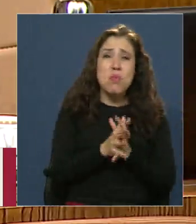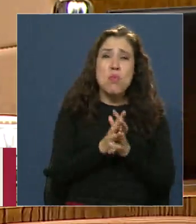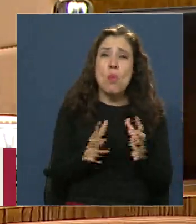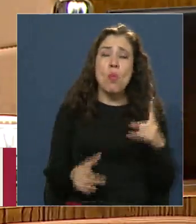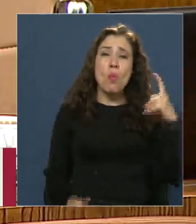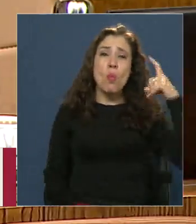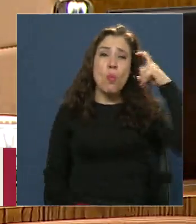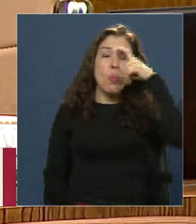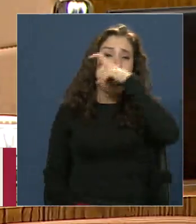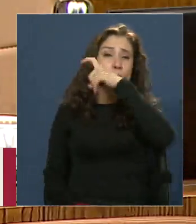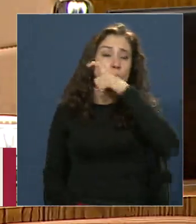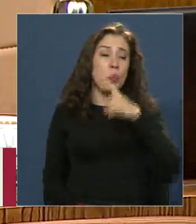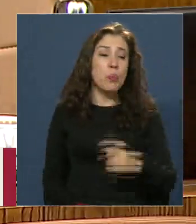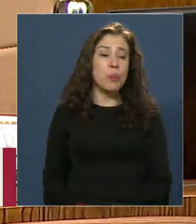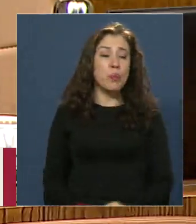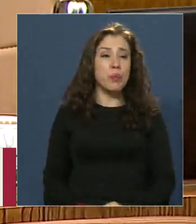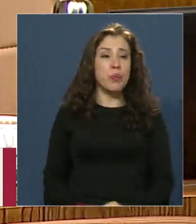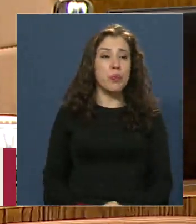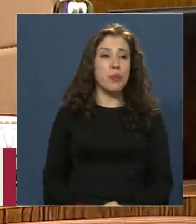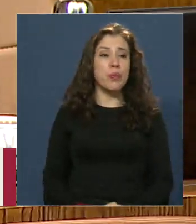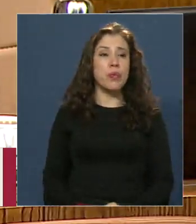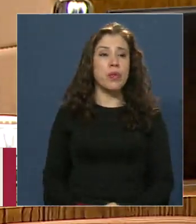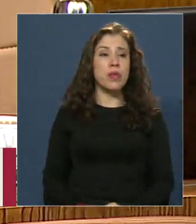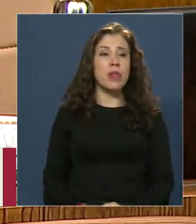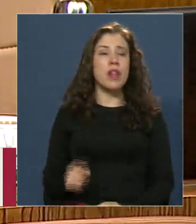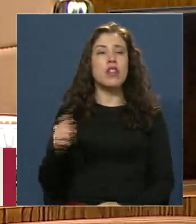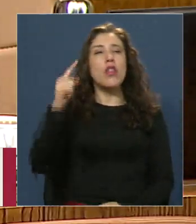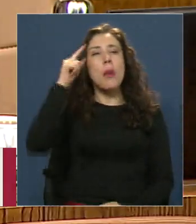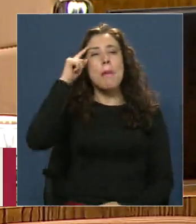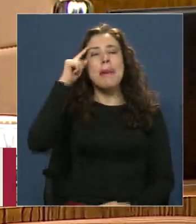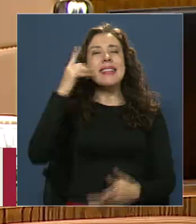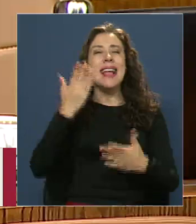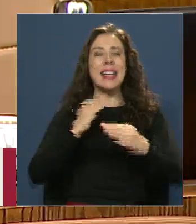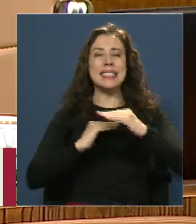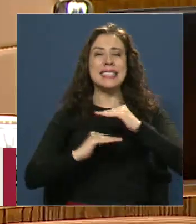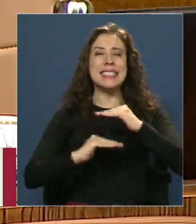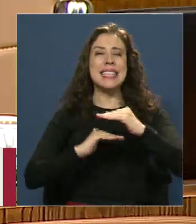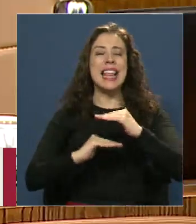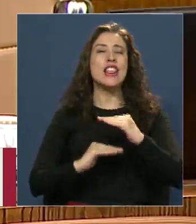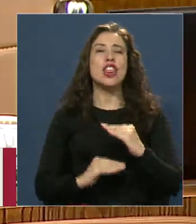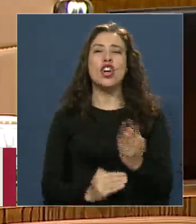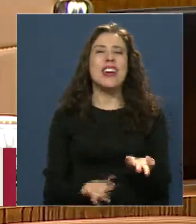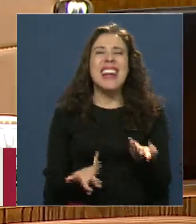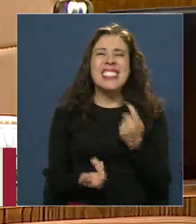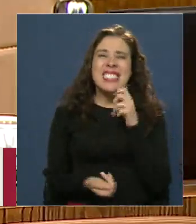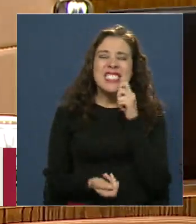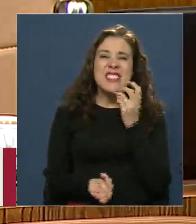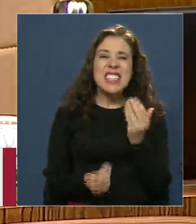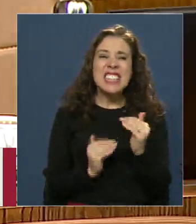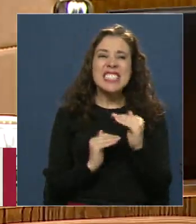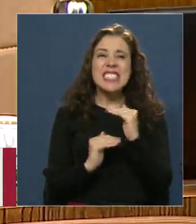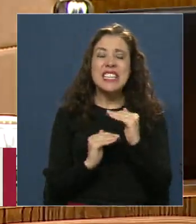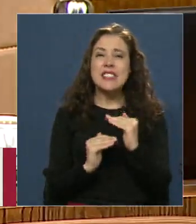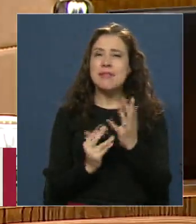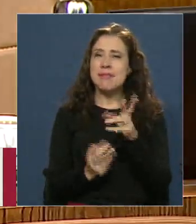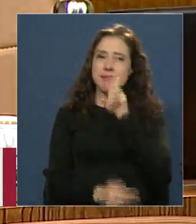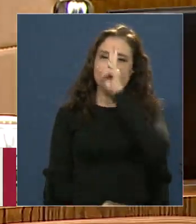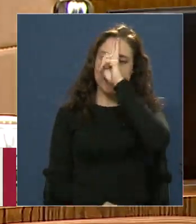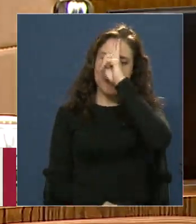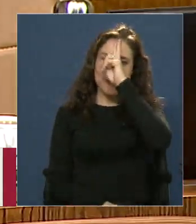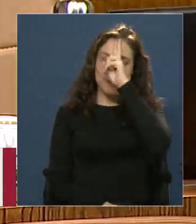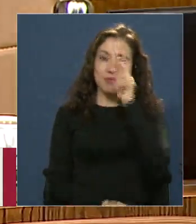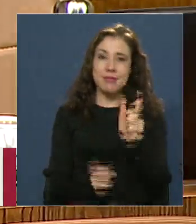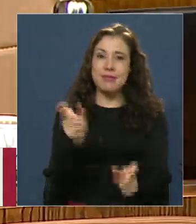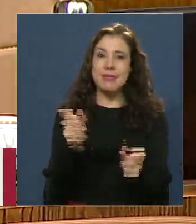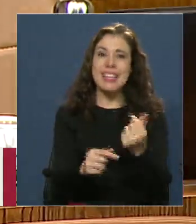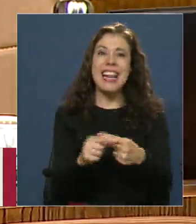difícil, ¿no es cierto? Y por eso todos apuntan al centro. ¿Qué es lo que es el centro? Una cosa rara, la clase media.